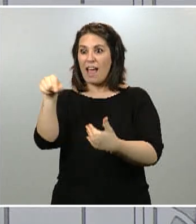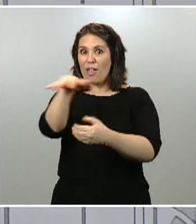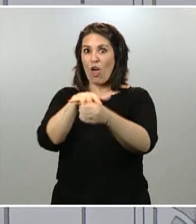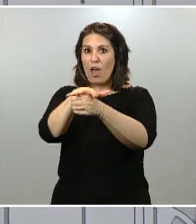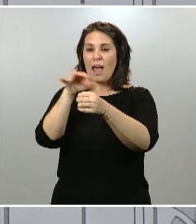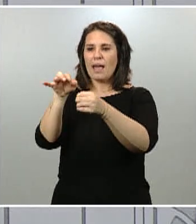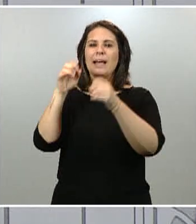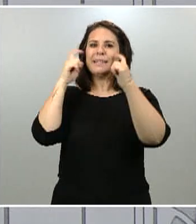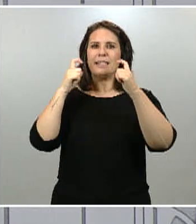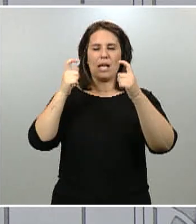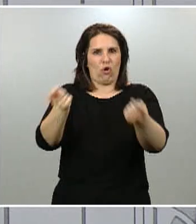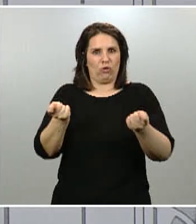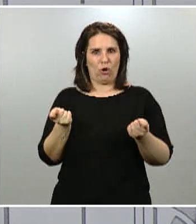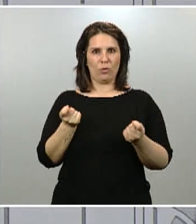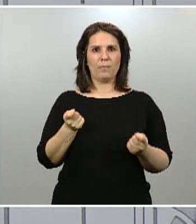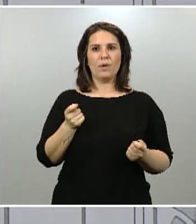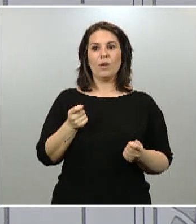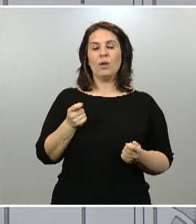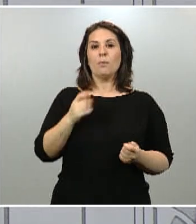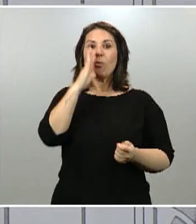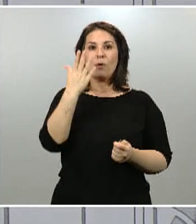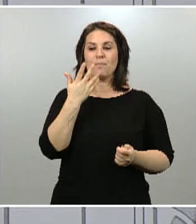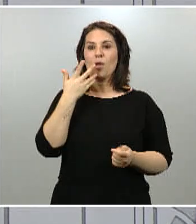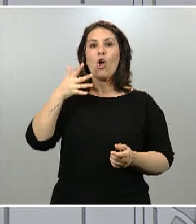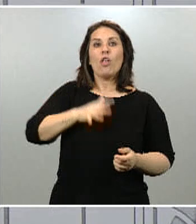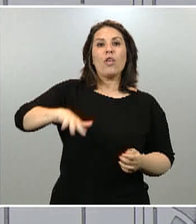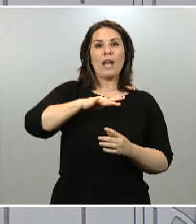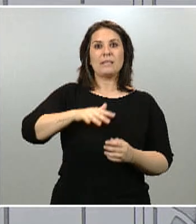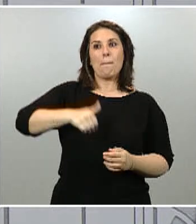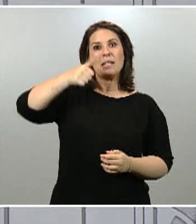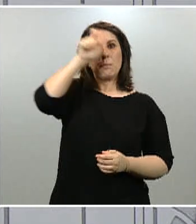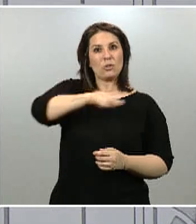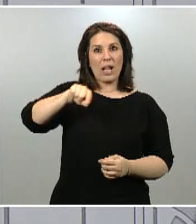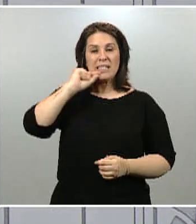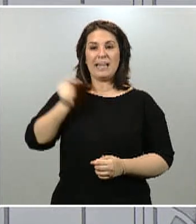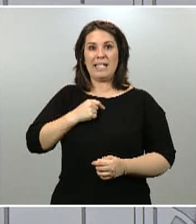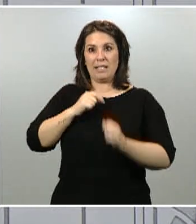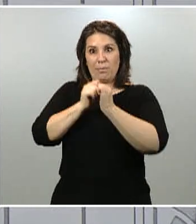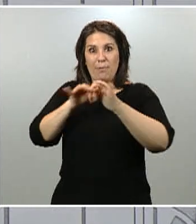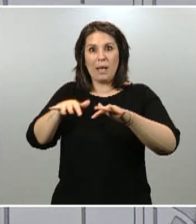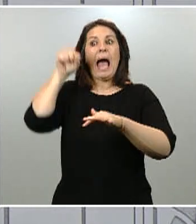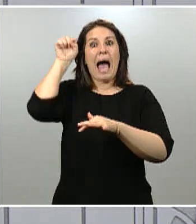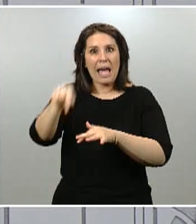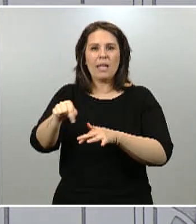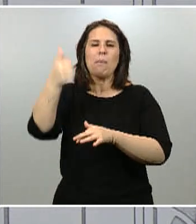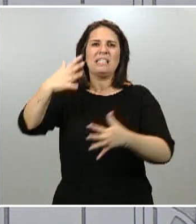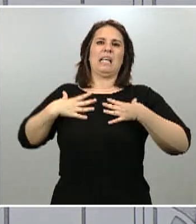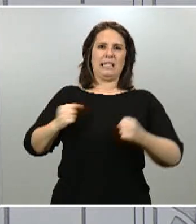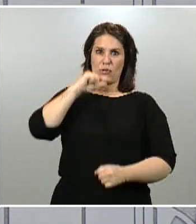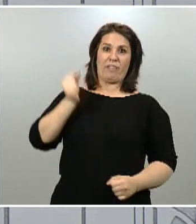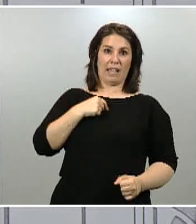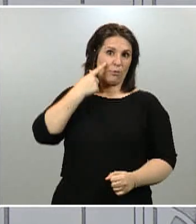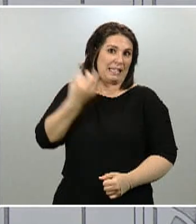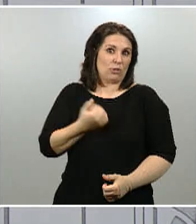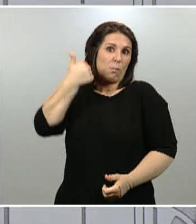la transmisión se produce donde están los casos. Fundamentalmente, ahora mismo, donde más casos se agrupan son en los centros sanitarios y, por lo tanto, hay riesgo. El objetivo